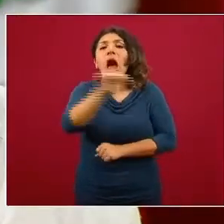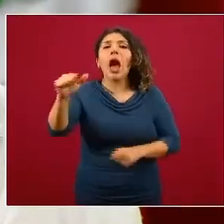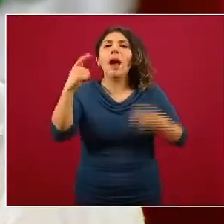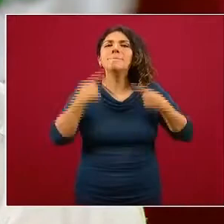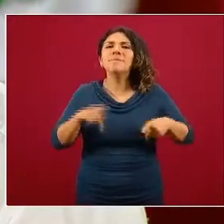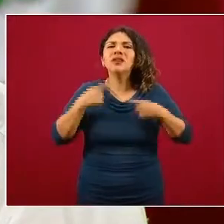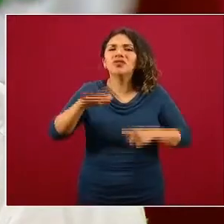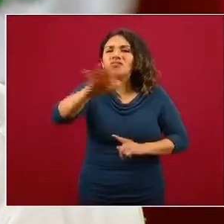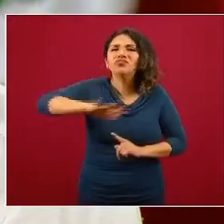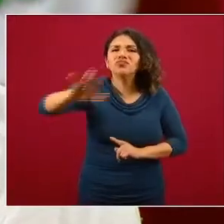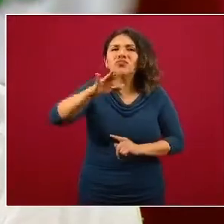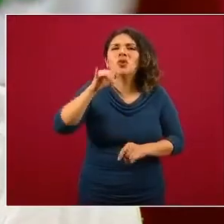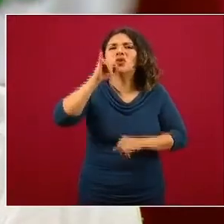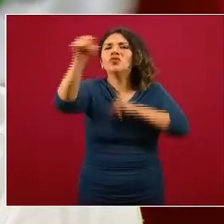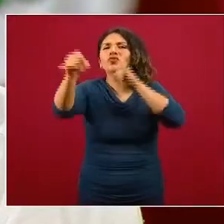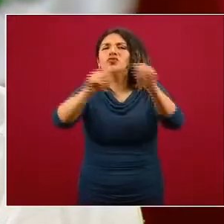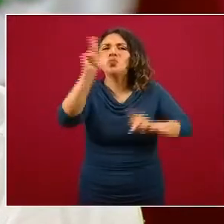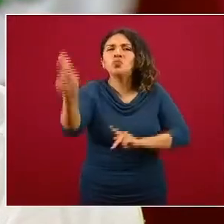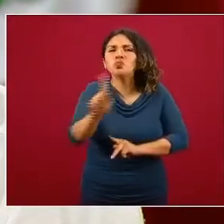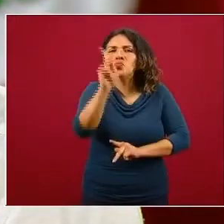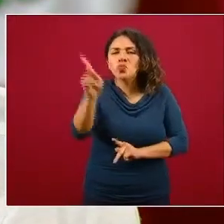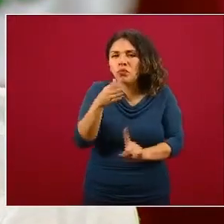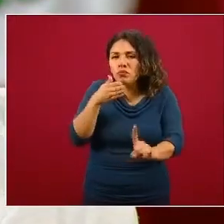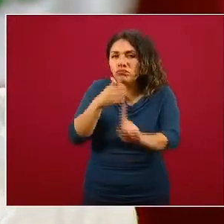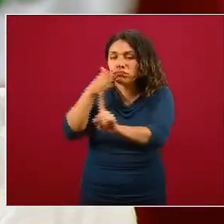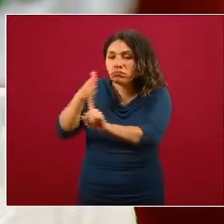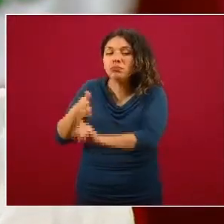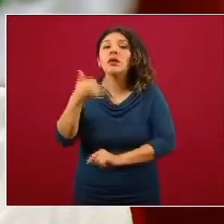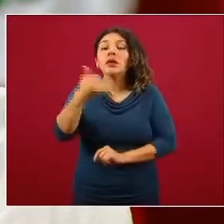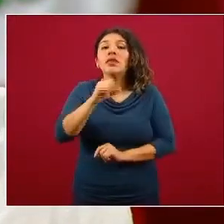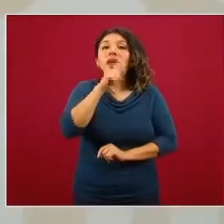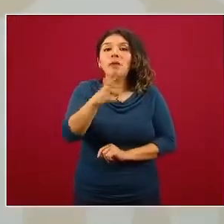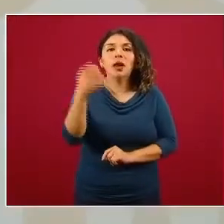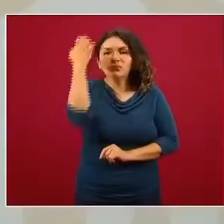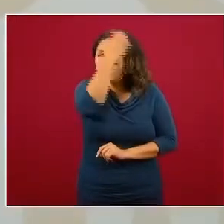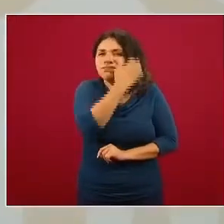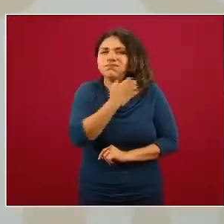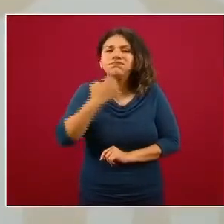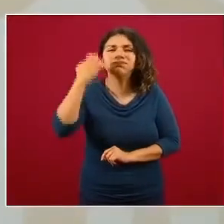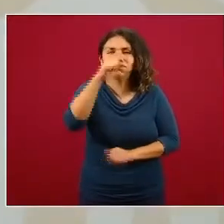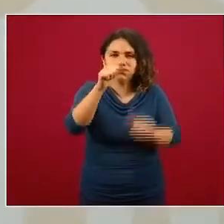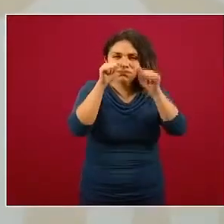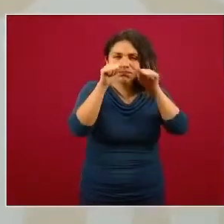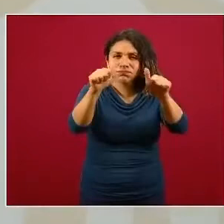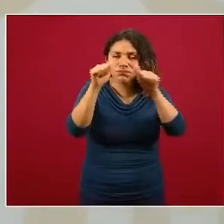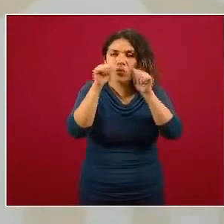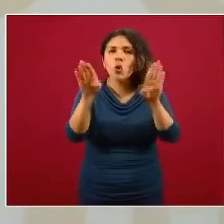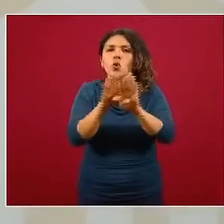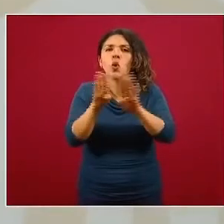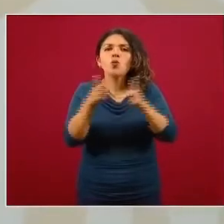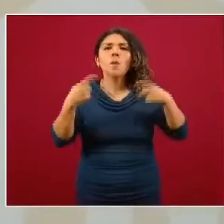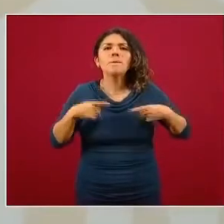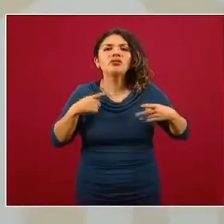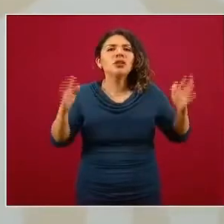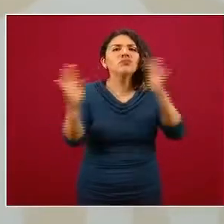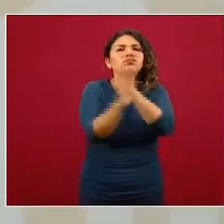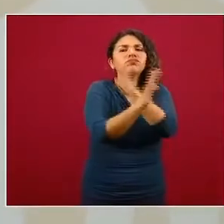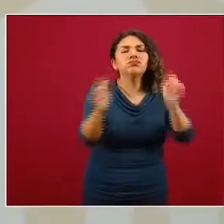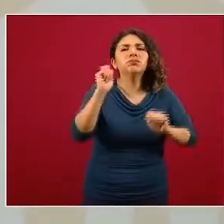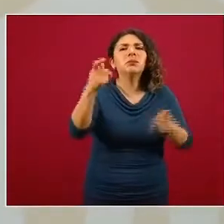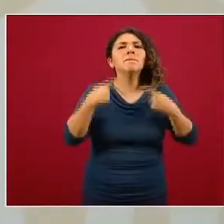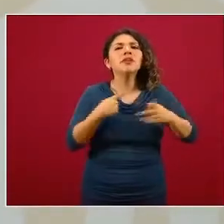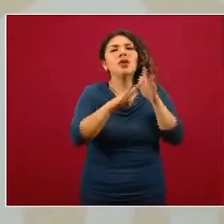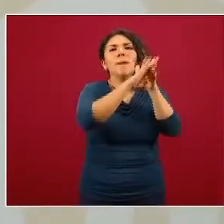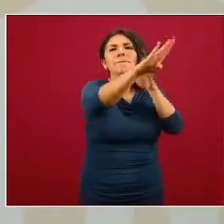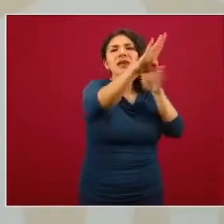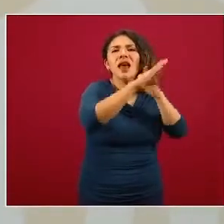poblaciones específicas y desde luego también el análisis y atención de la movilidad en poblaciones migrantes